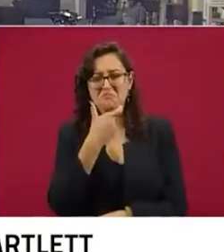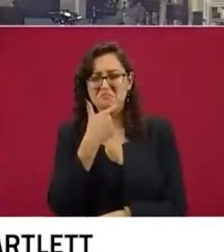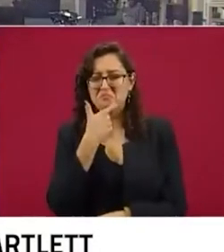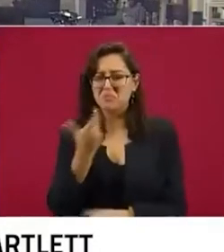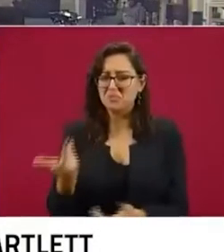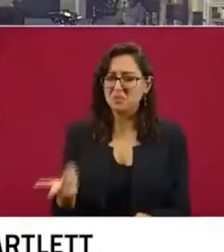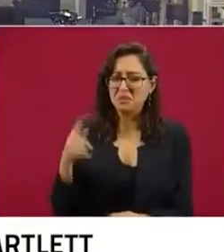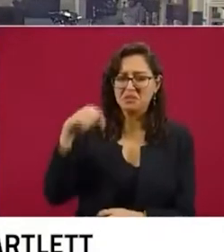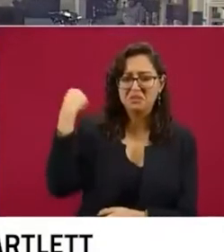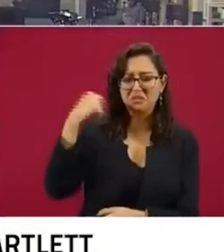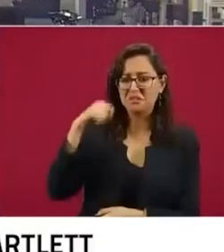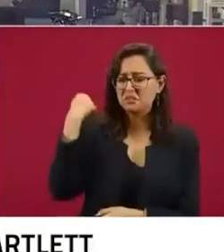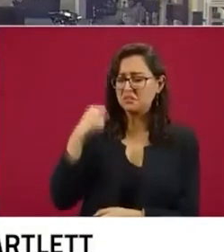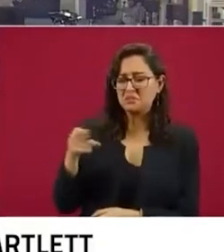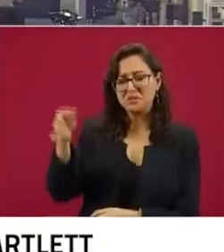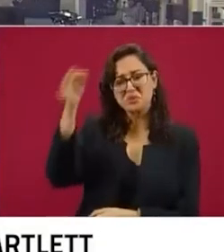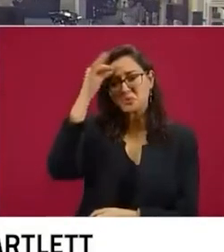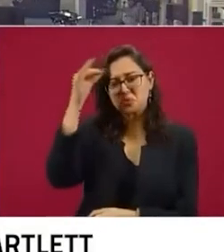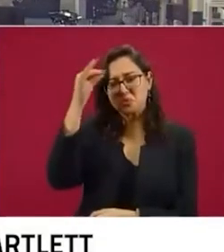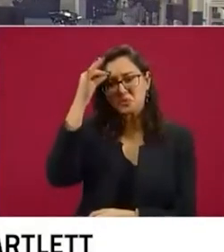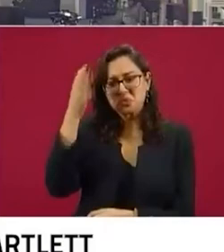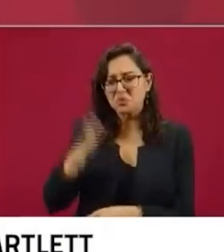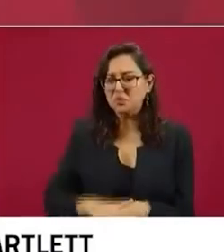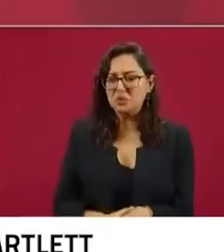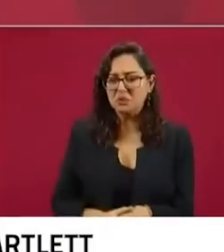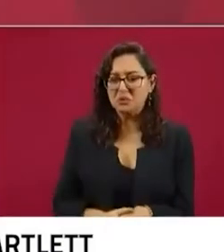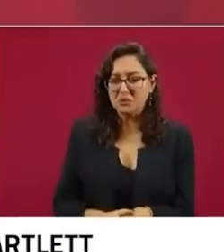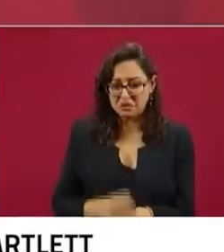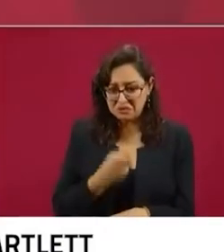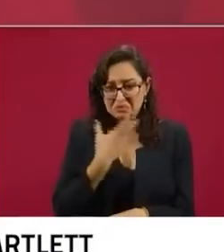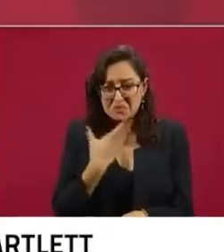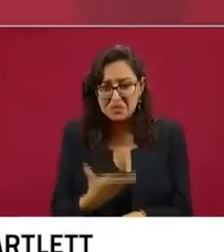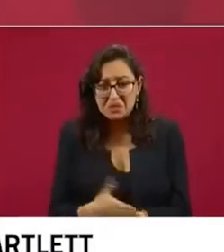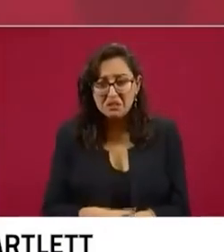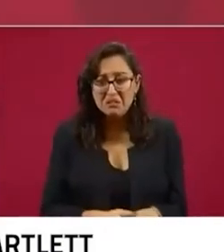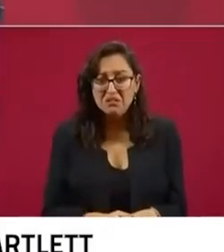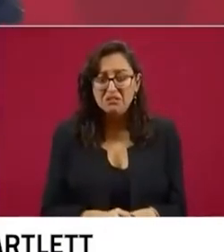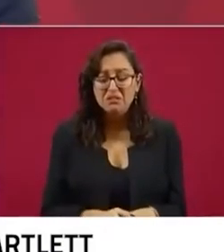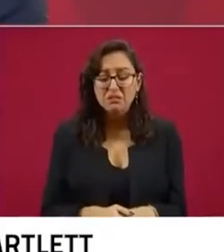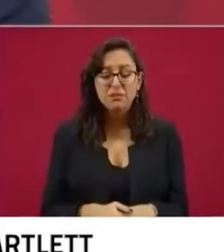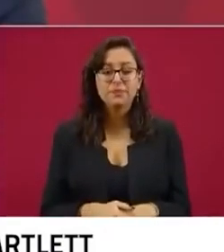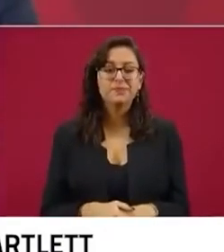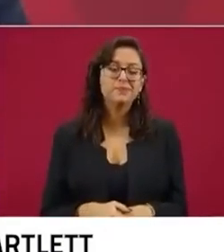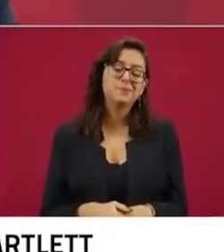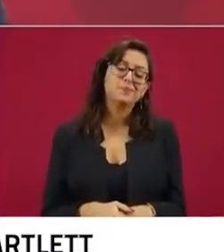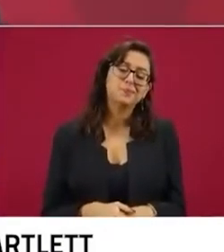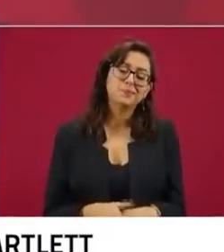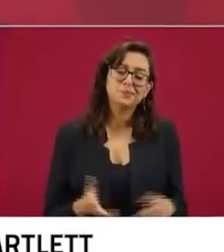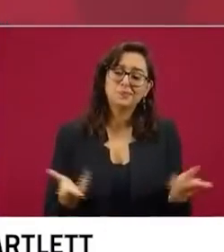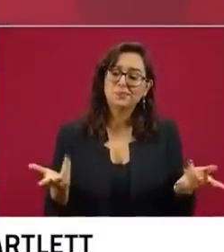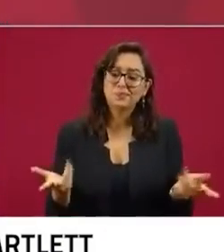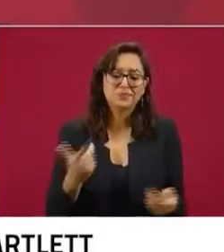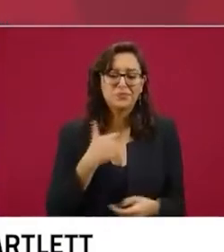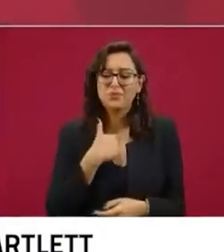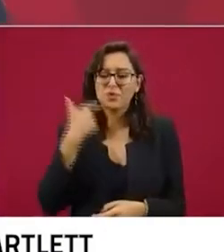al mandatario de tabasco es que no me quiero meter en eso de más y este